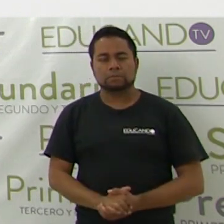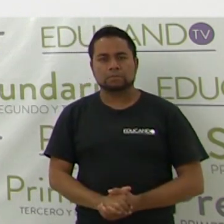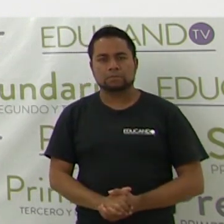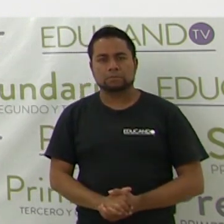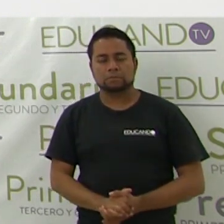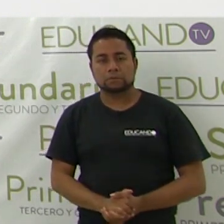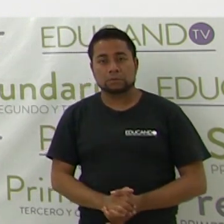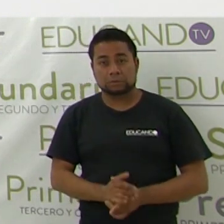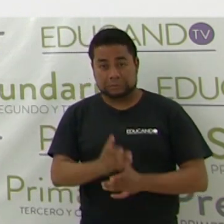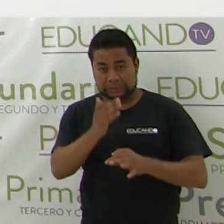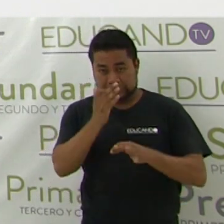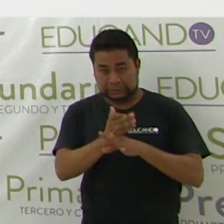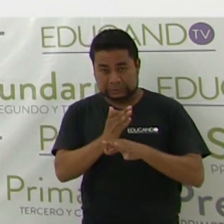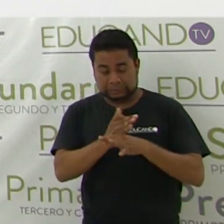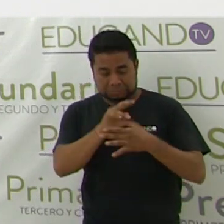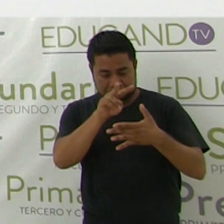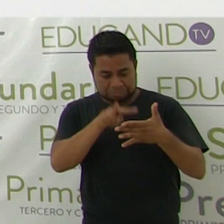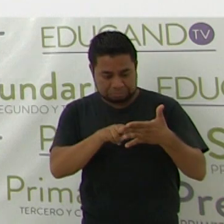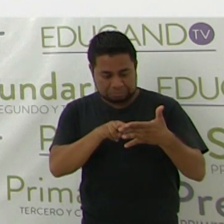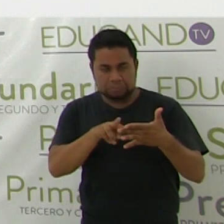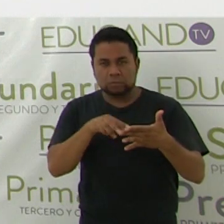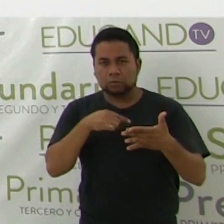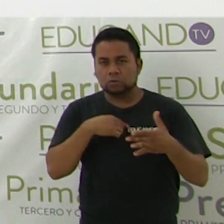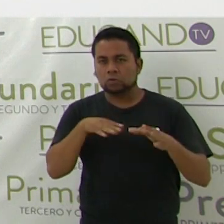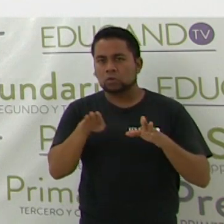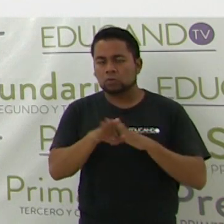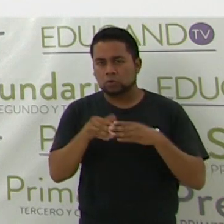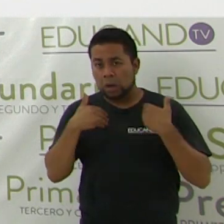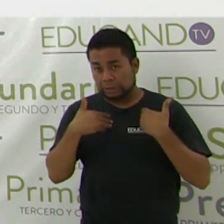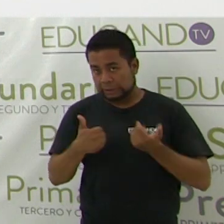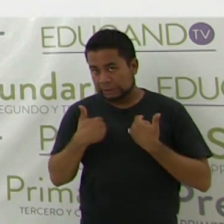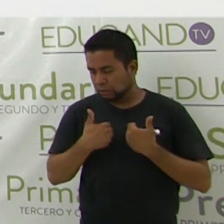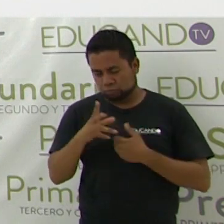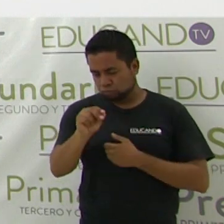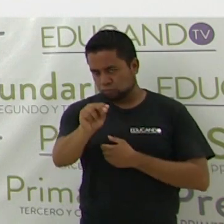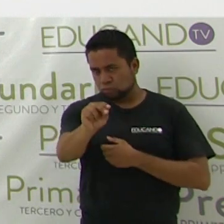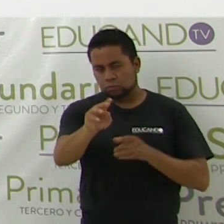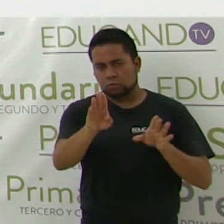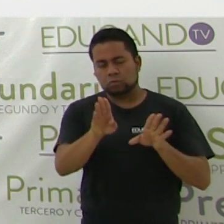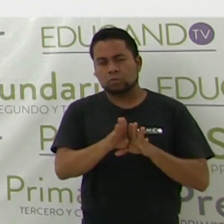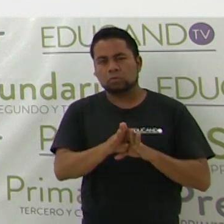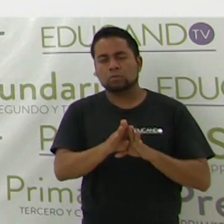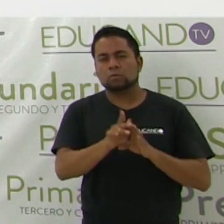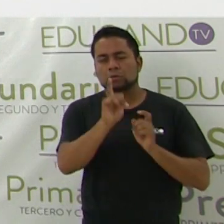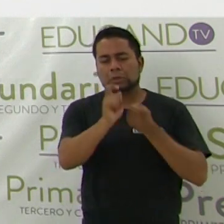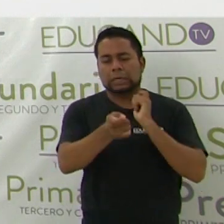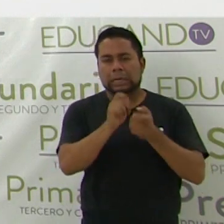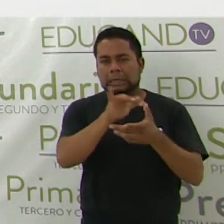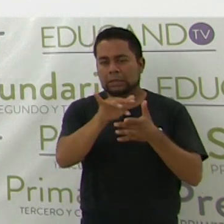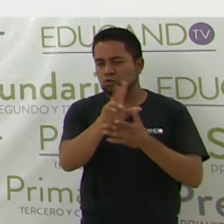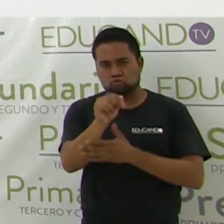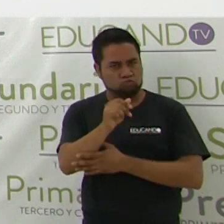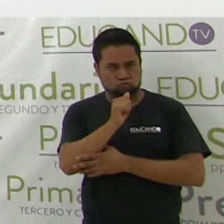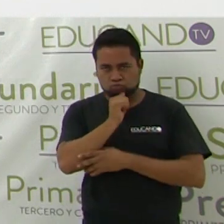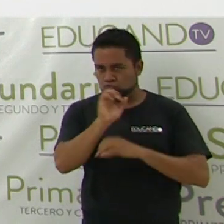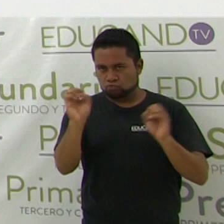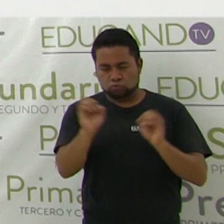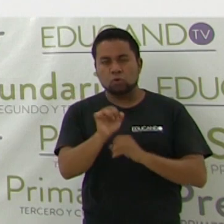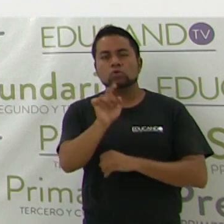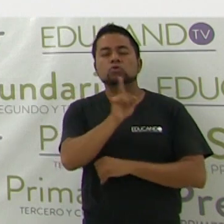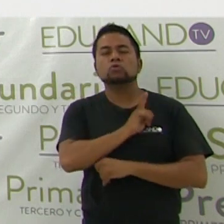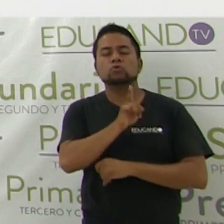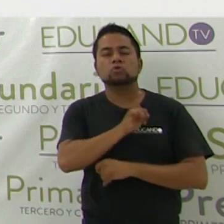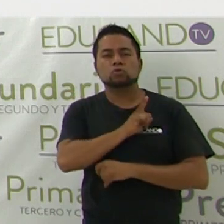En este momento no estoy tratando de entender el significado del texto.